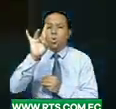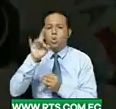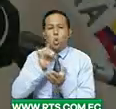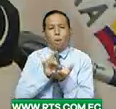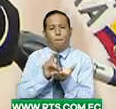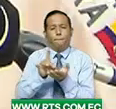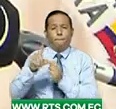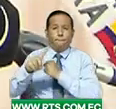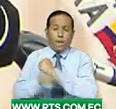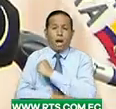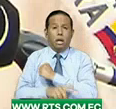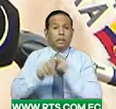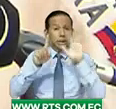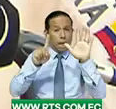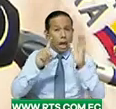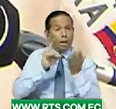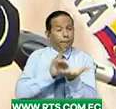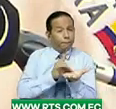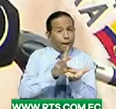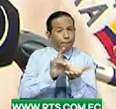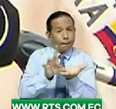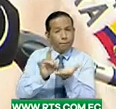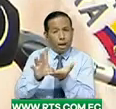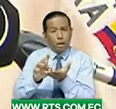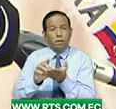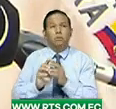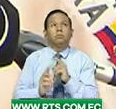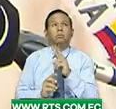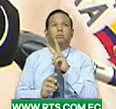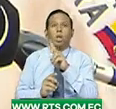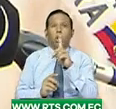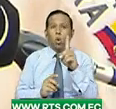destituidos. 2 en el 2021 y 1 en el